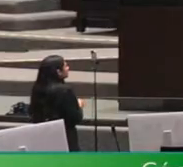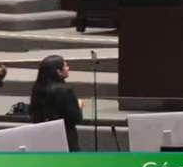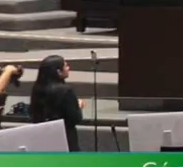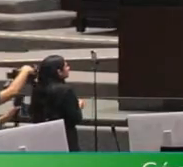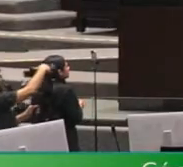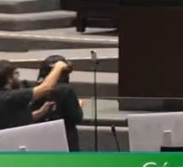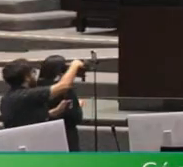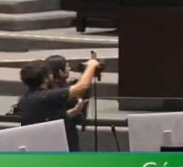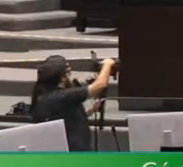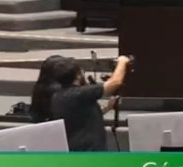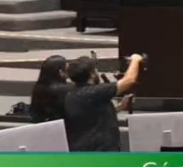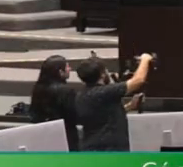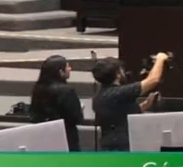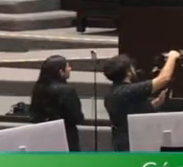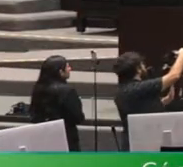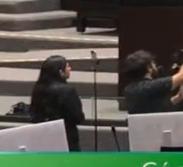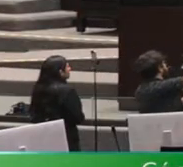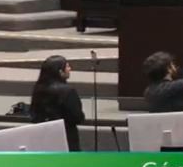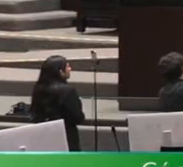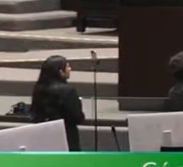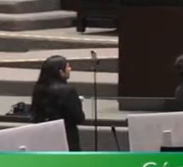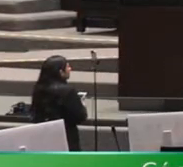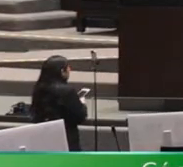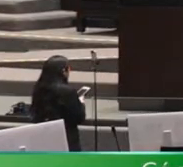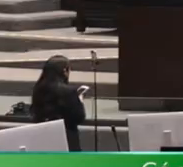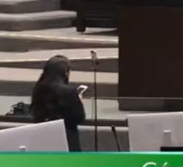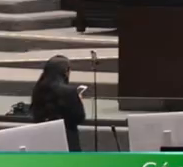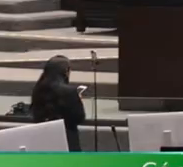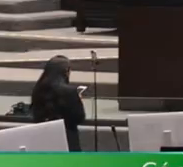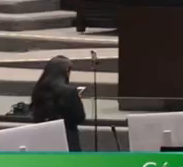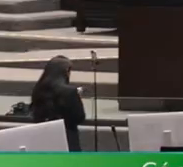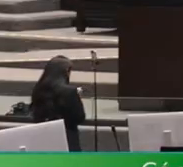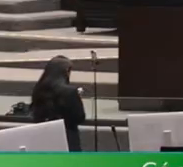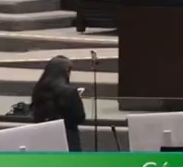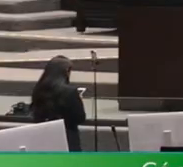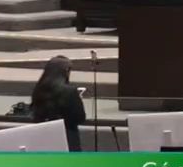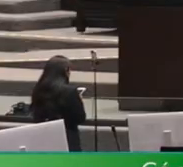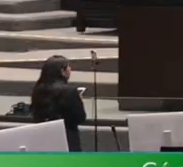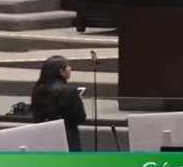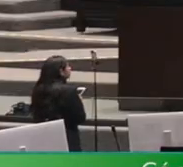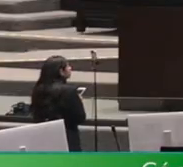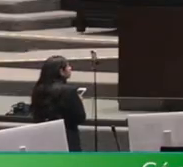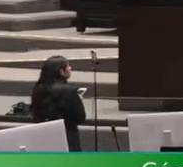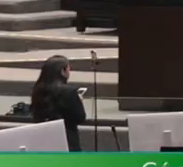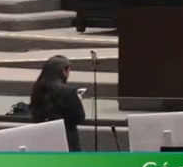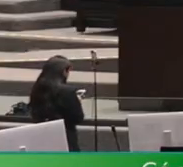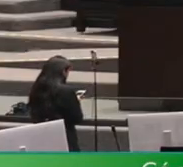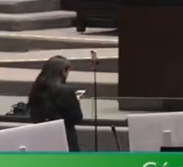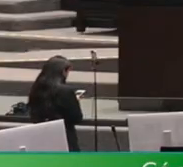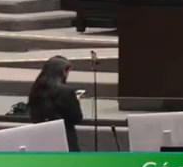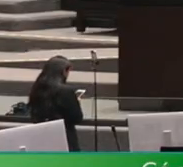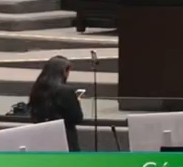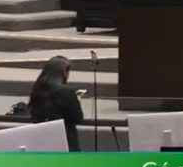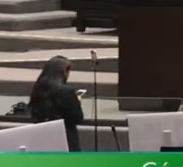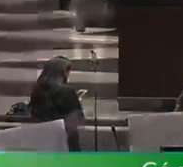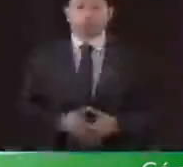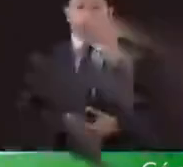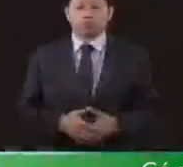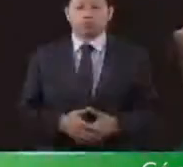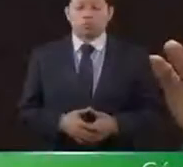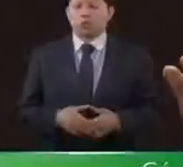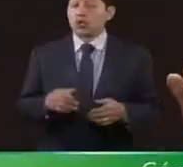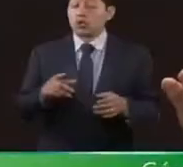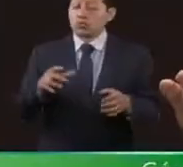Ningún país puede considerarse libre si está gobernado por un poder absoluto, y